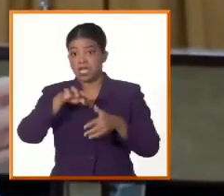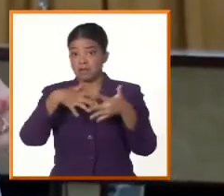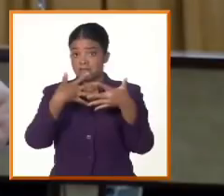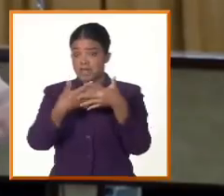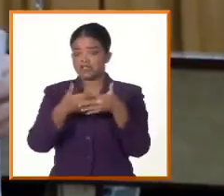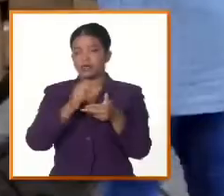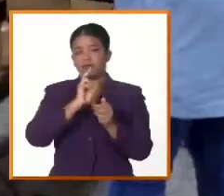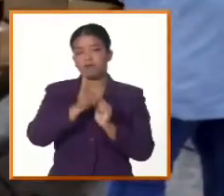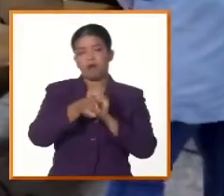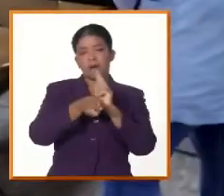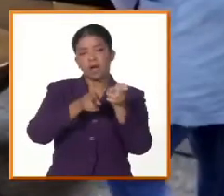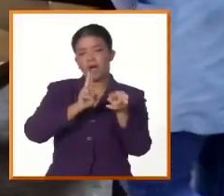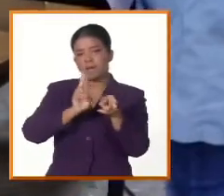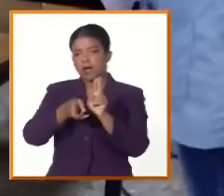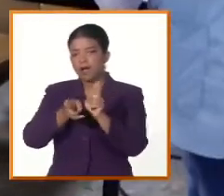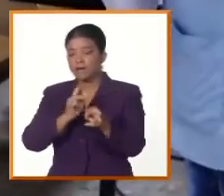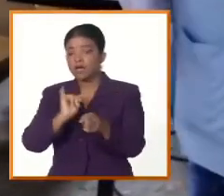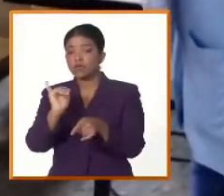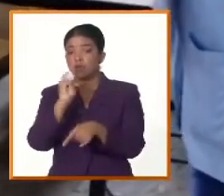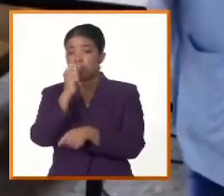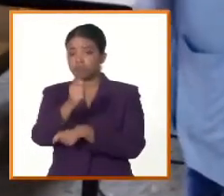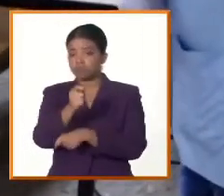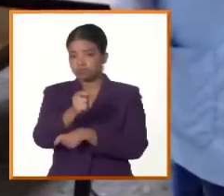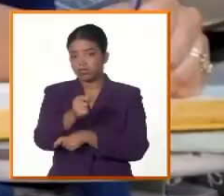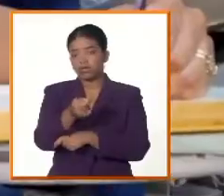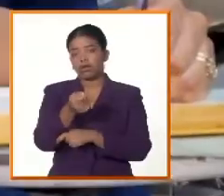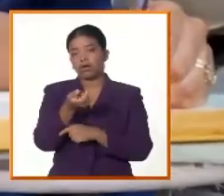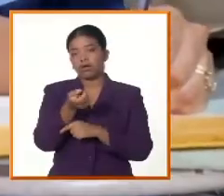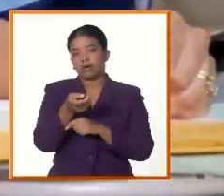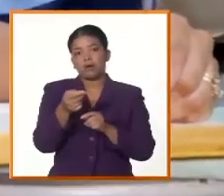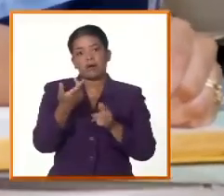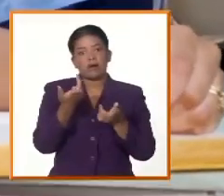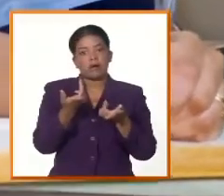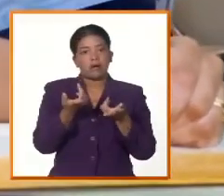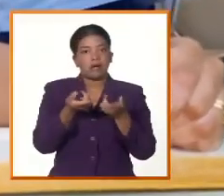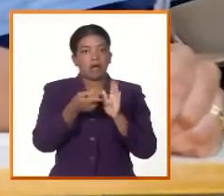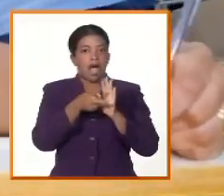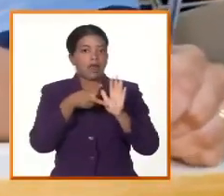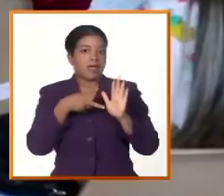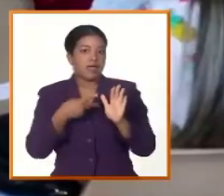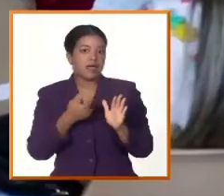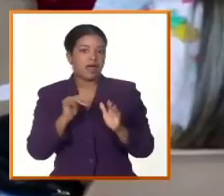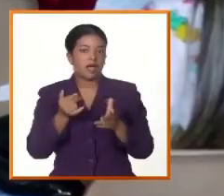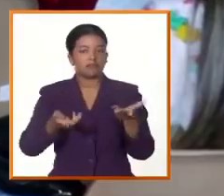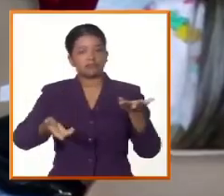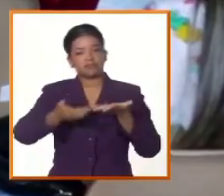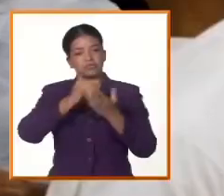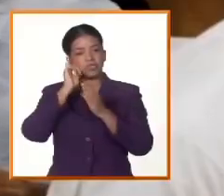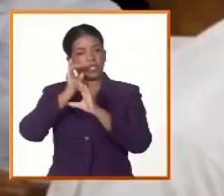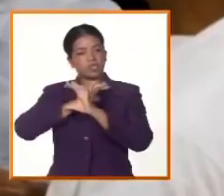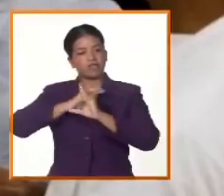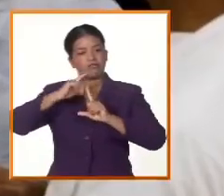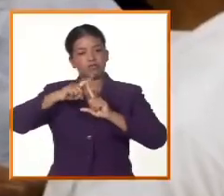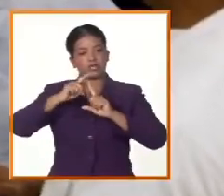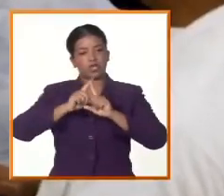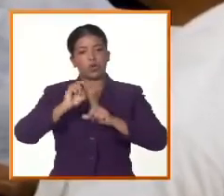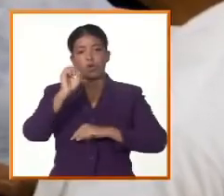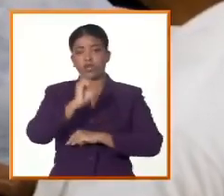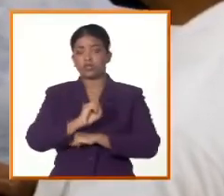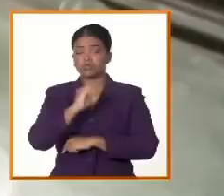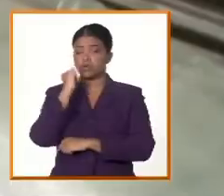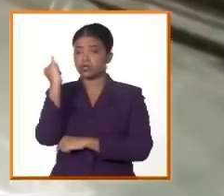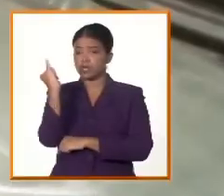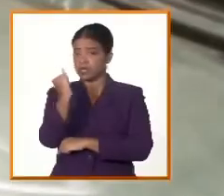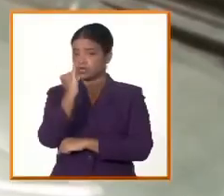orientación y formación especializada en carreras afines promueve y desarrollo intercambio científico técnicos con organizaciones internacionales